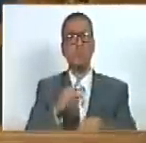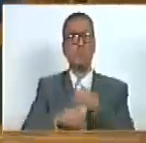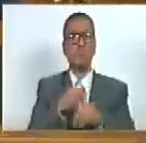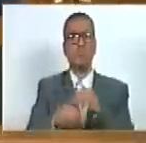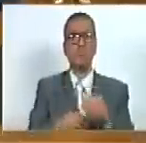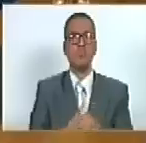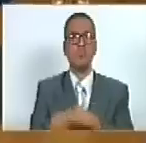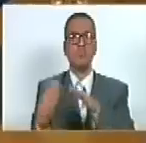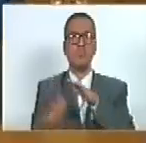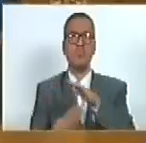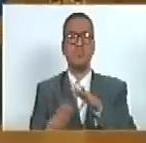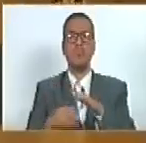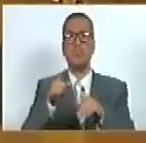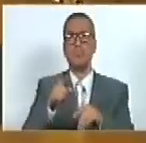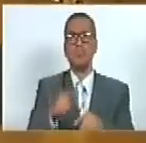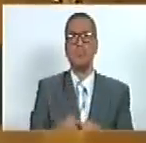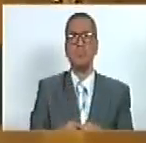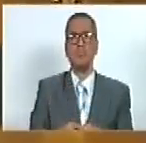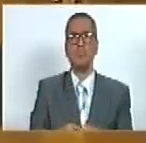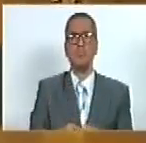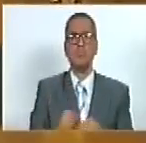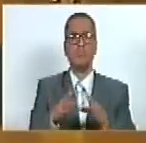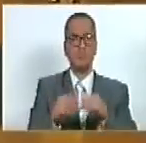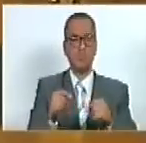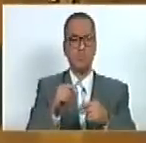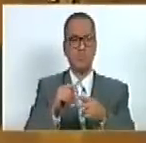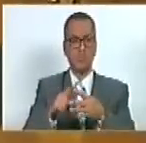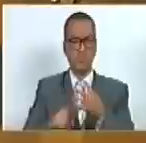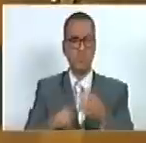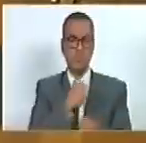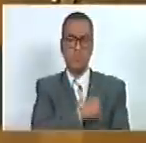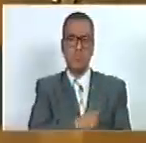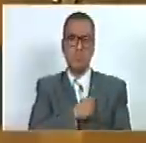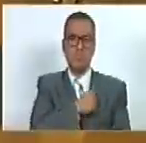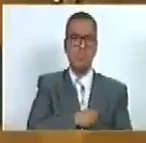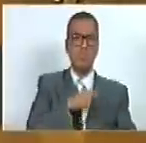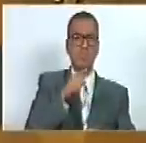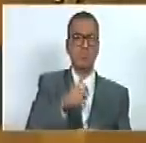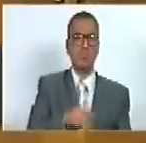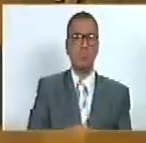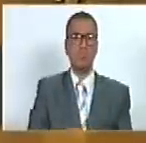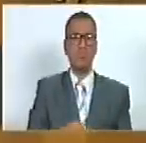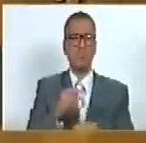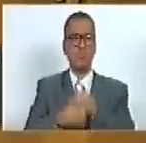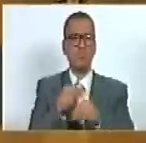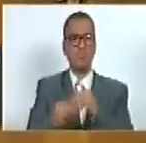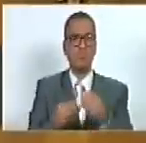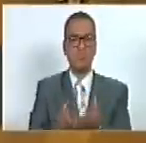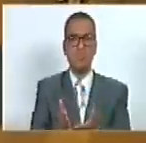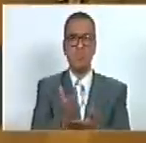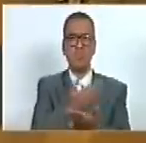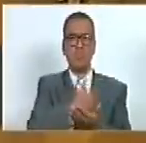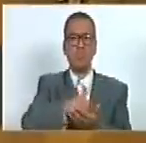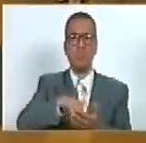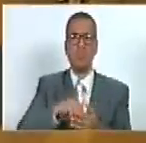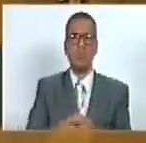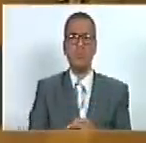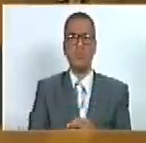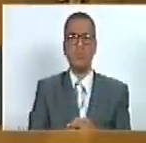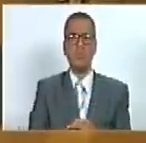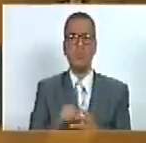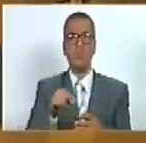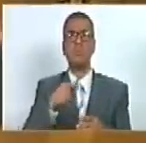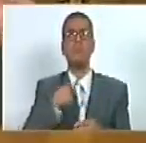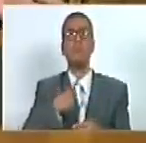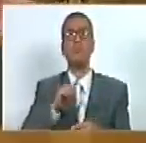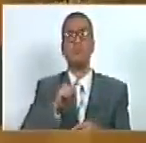base a aquellos recursos que lamentablemente están siendo expoliados. Pero nos gustaría,